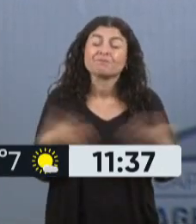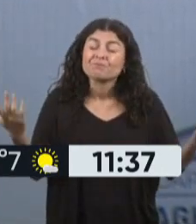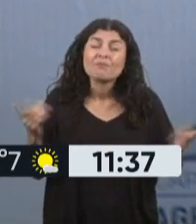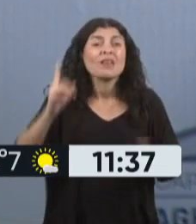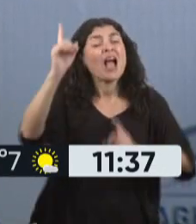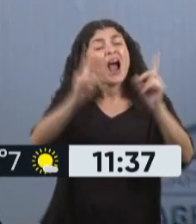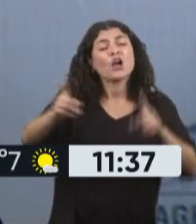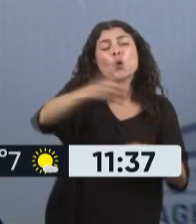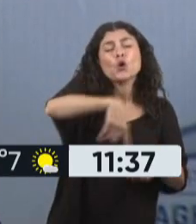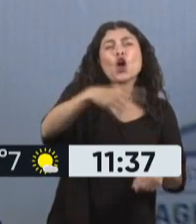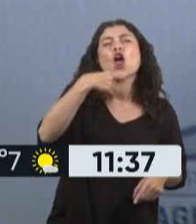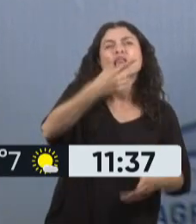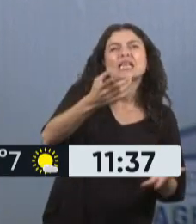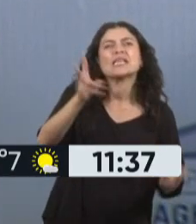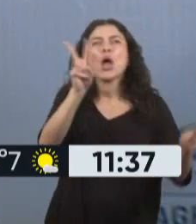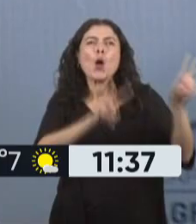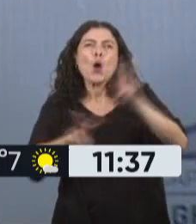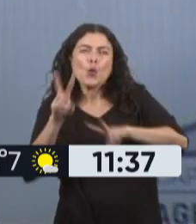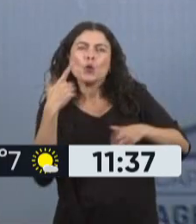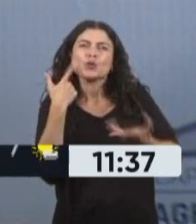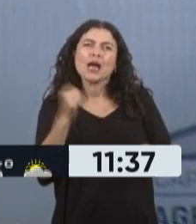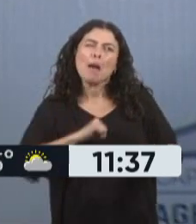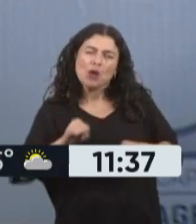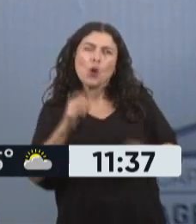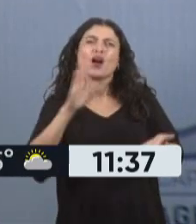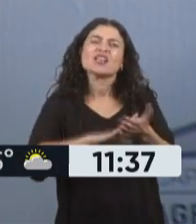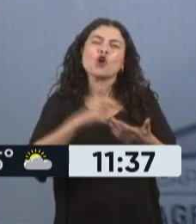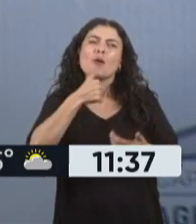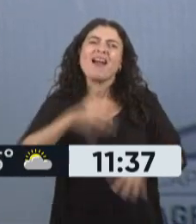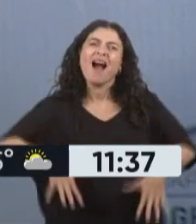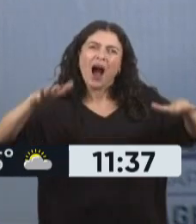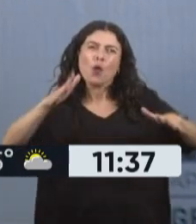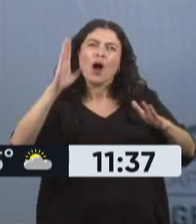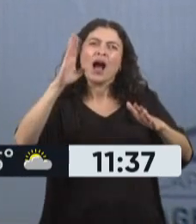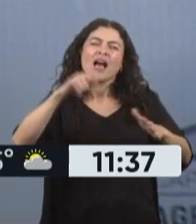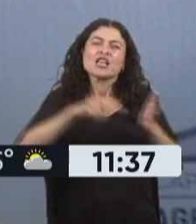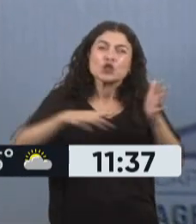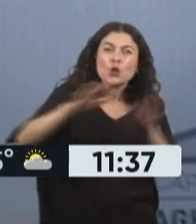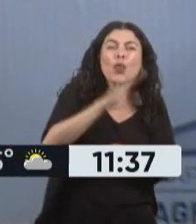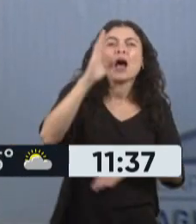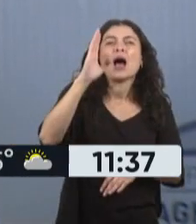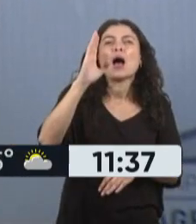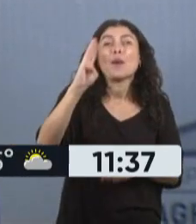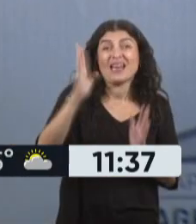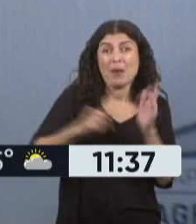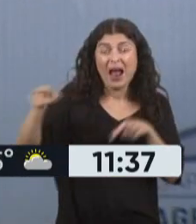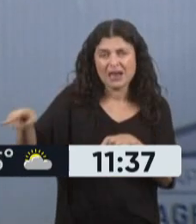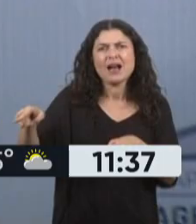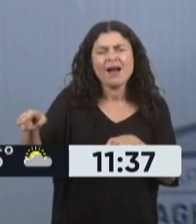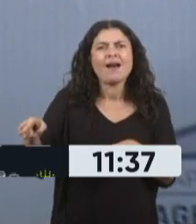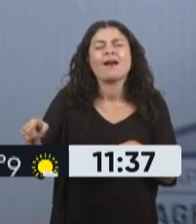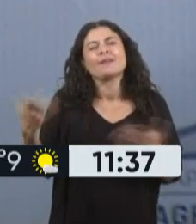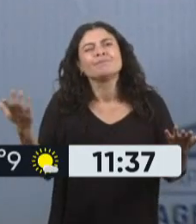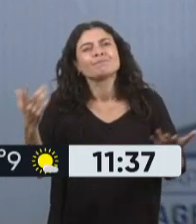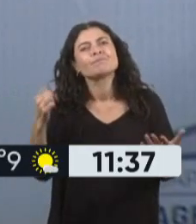aprovechan las desgracias para carancheo político, berreta, digamos, propio de los políticos que nos han empobrecido a lo largo